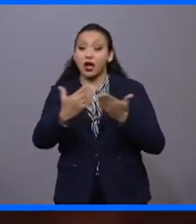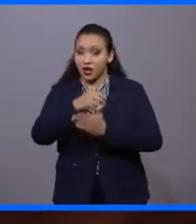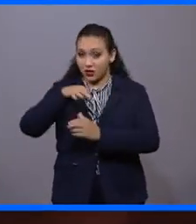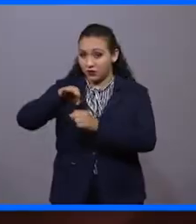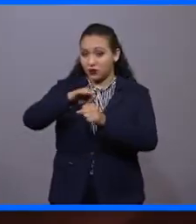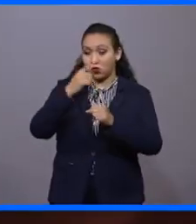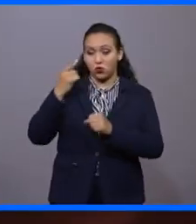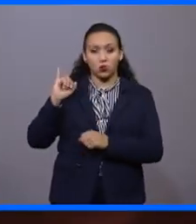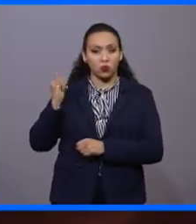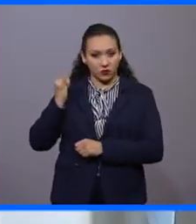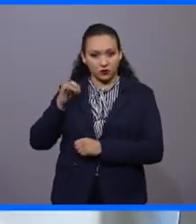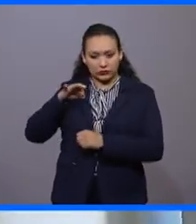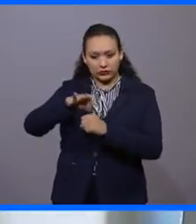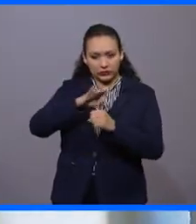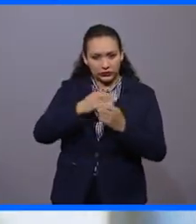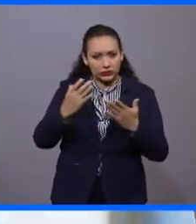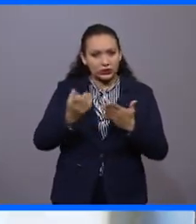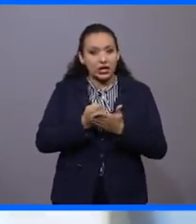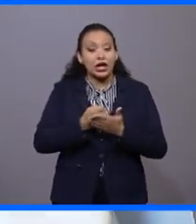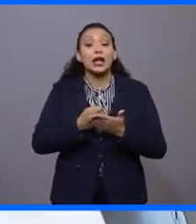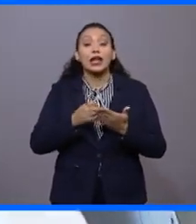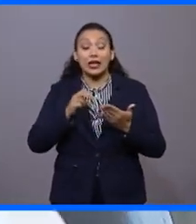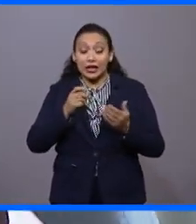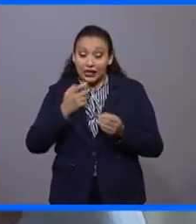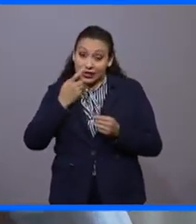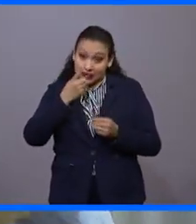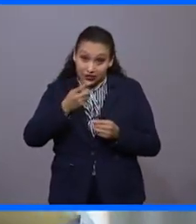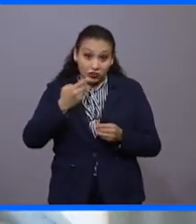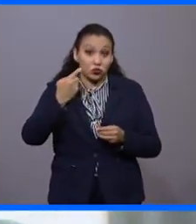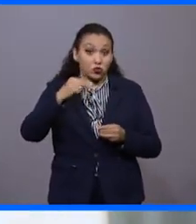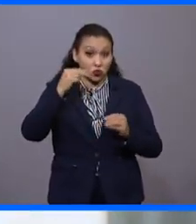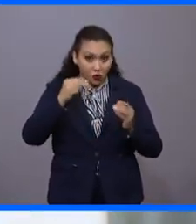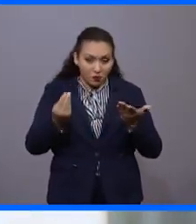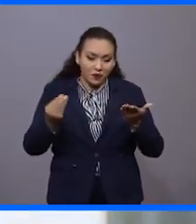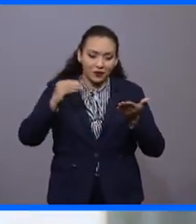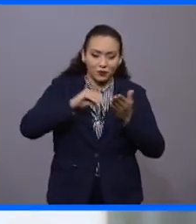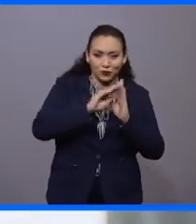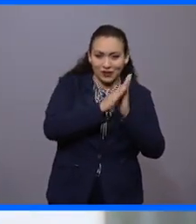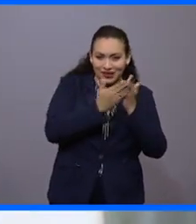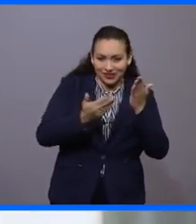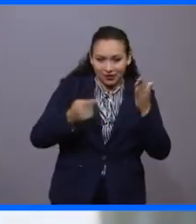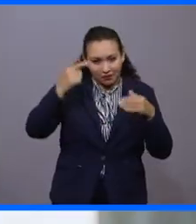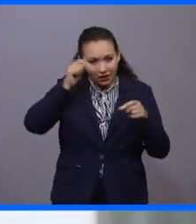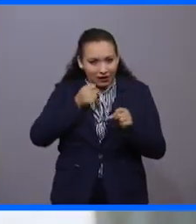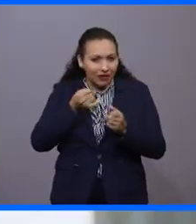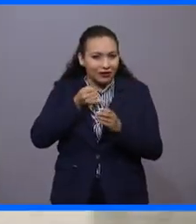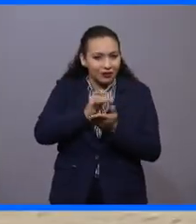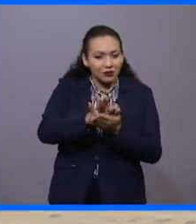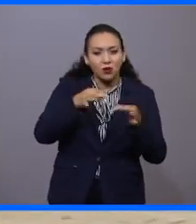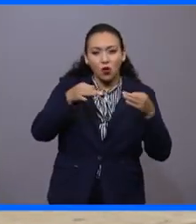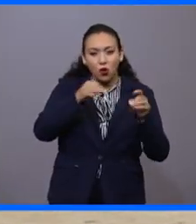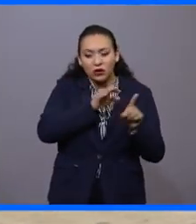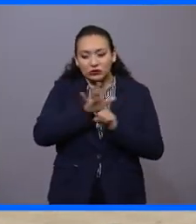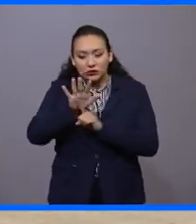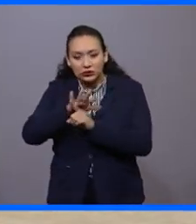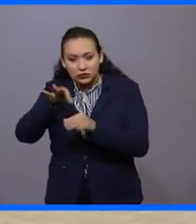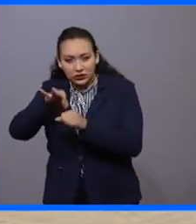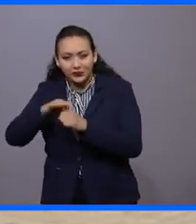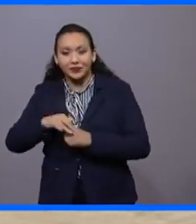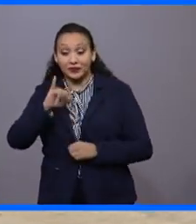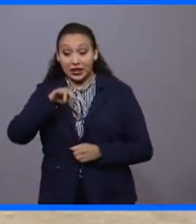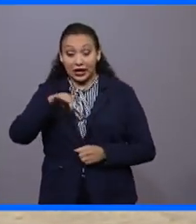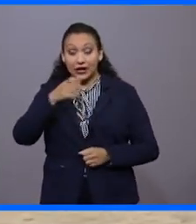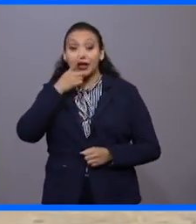elección del 1 de junio y que aparecieron en los llamados acordeones o guías de votación que documentó el instituto. De acuerdo con el